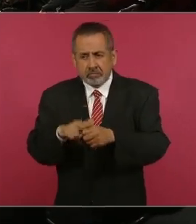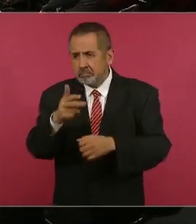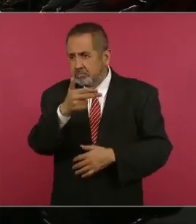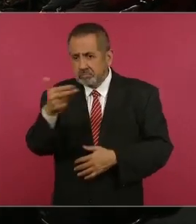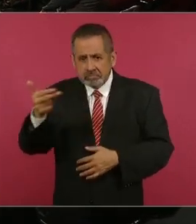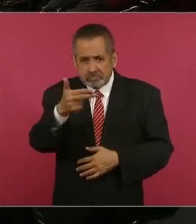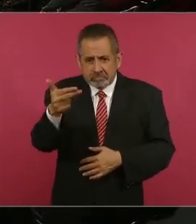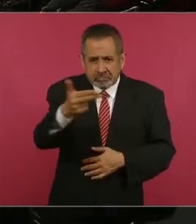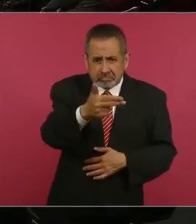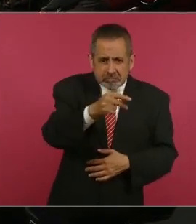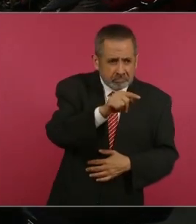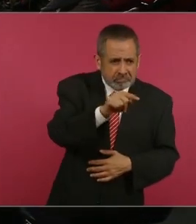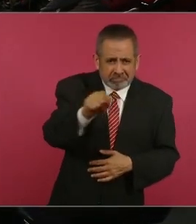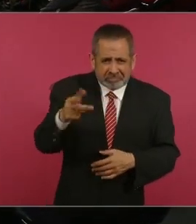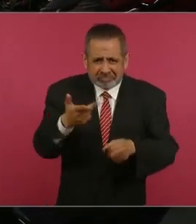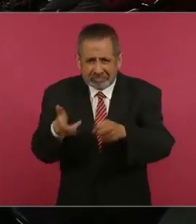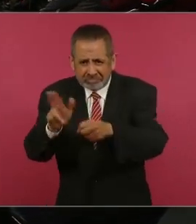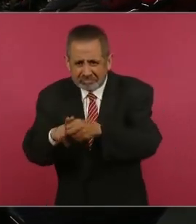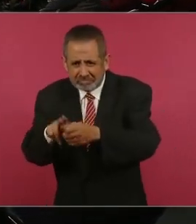falso.